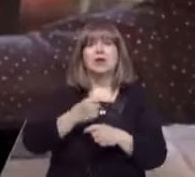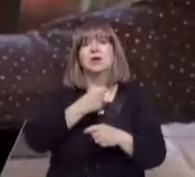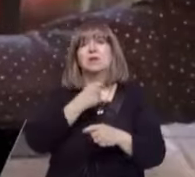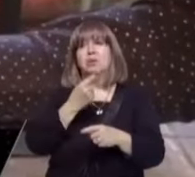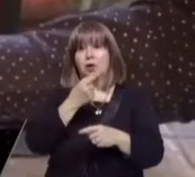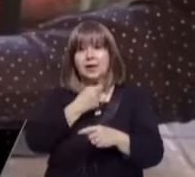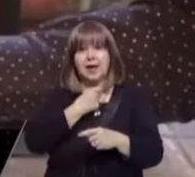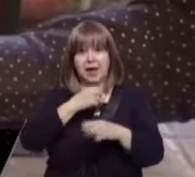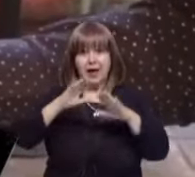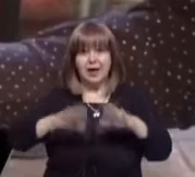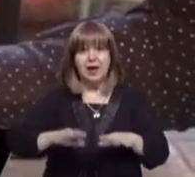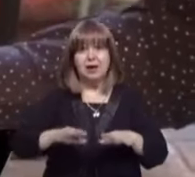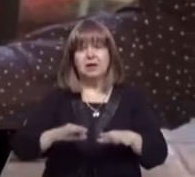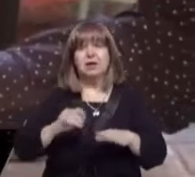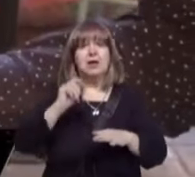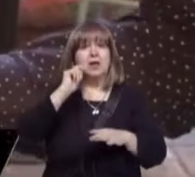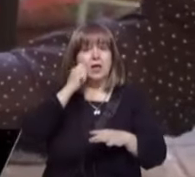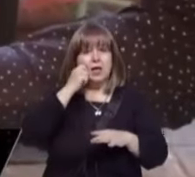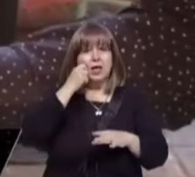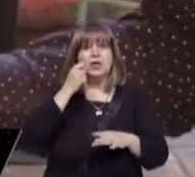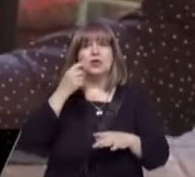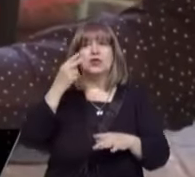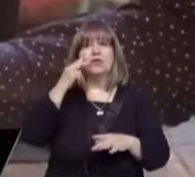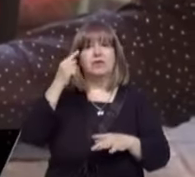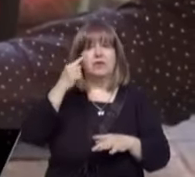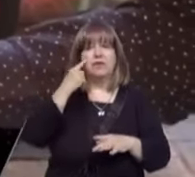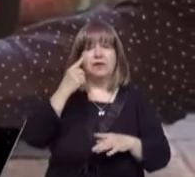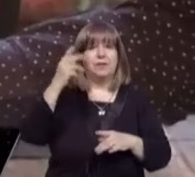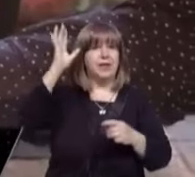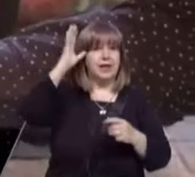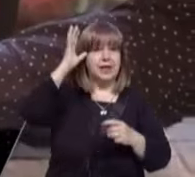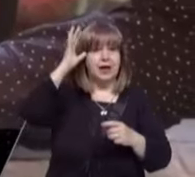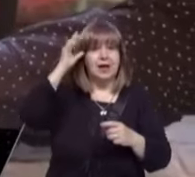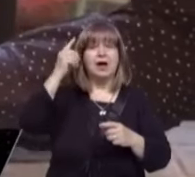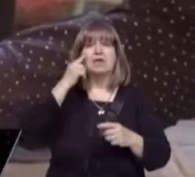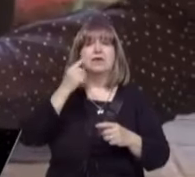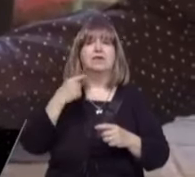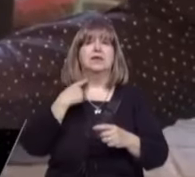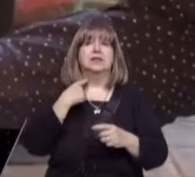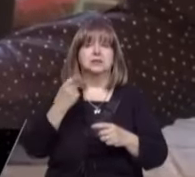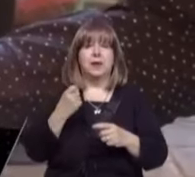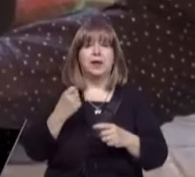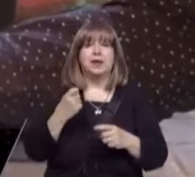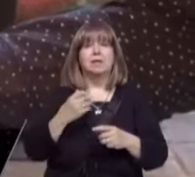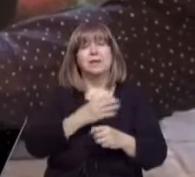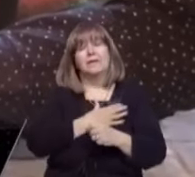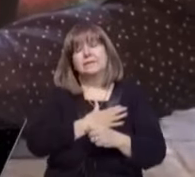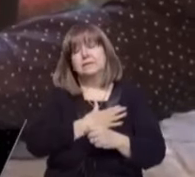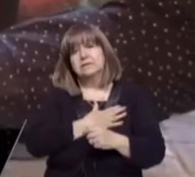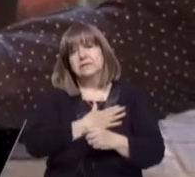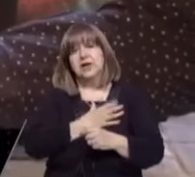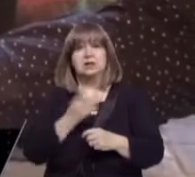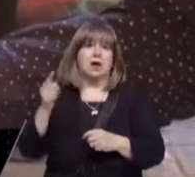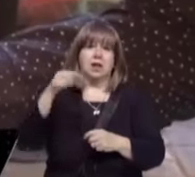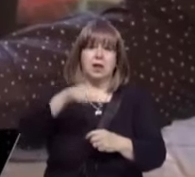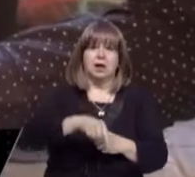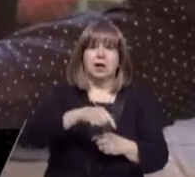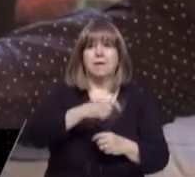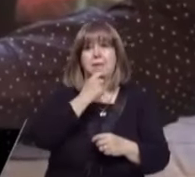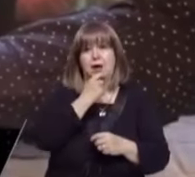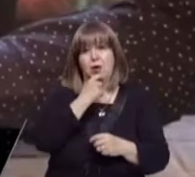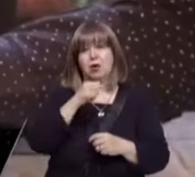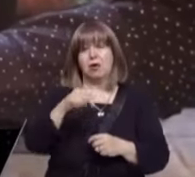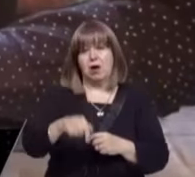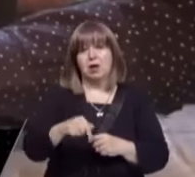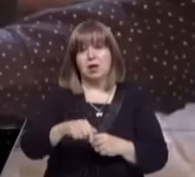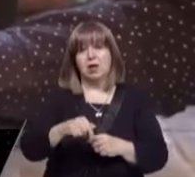La verdad es hermoso vivir afuera, estuve viviendo en Italia, en España, pero se extraña mucho estar acá. Uh-huh. La verdad que sí. Y se vive bien, digamos.